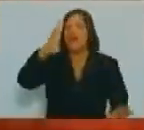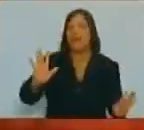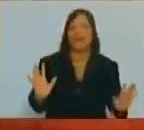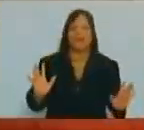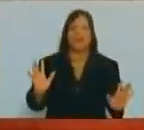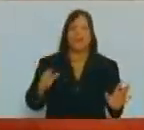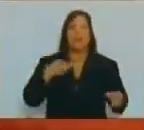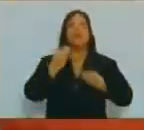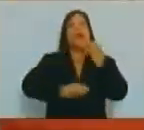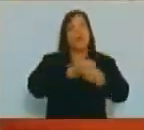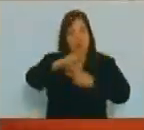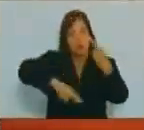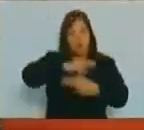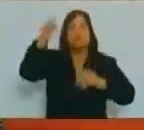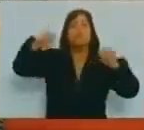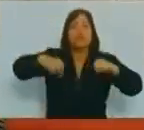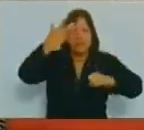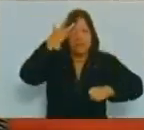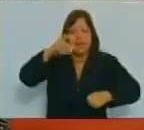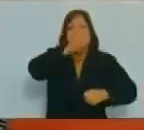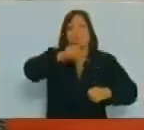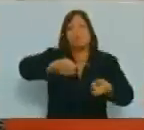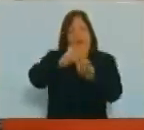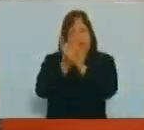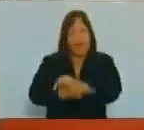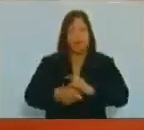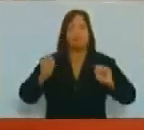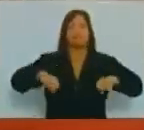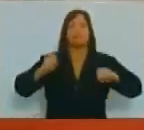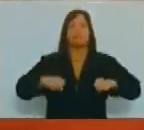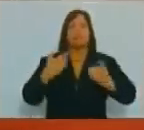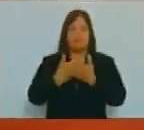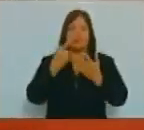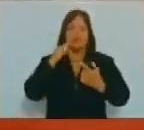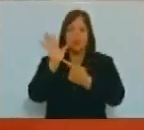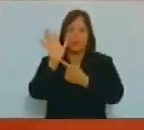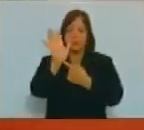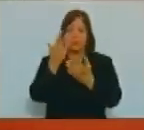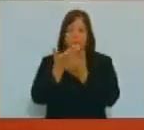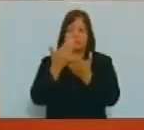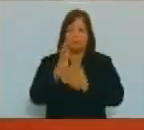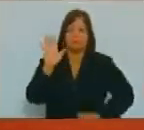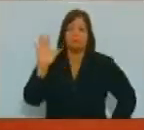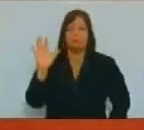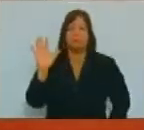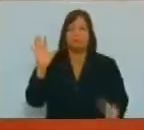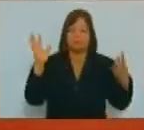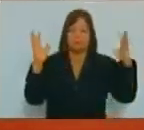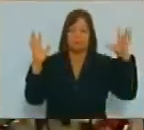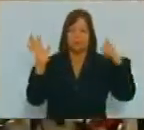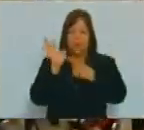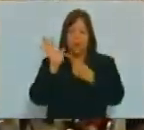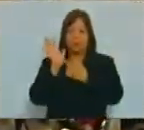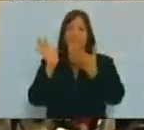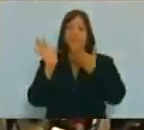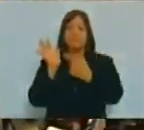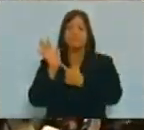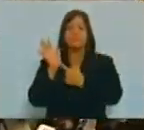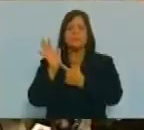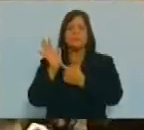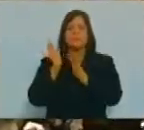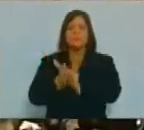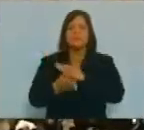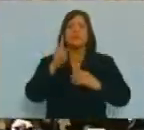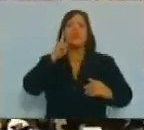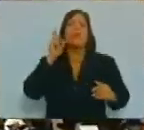sí ha hecho la revolución bolivariana yo les voy a decir otra cosa compatriotas nos habla del caso de